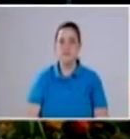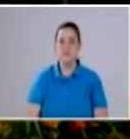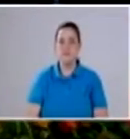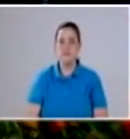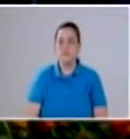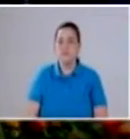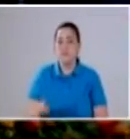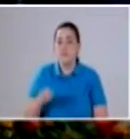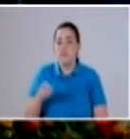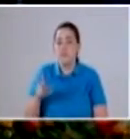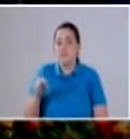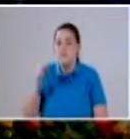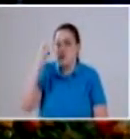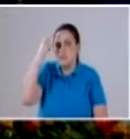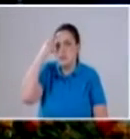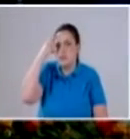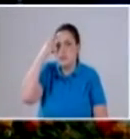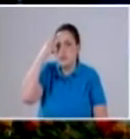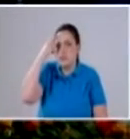¿Quiénes no se recuerdan? Levanten la mano.